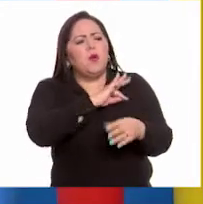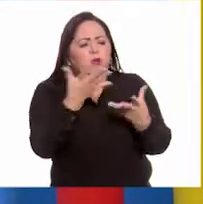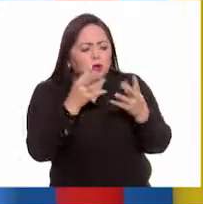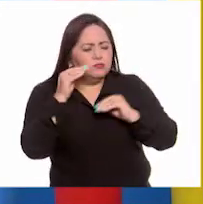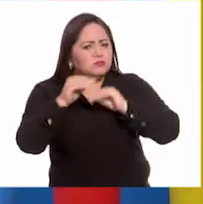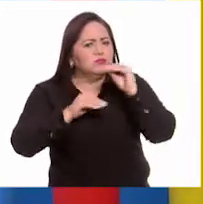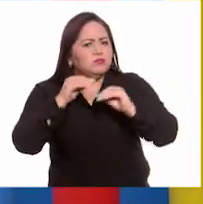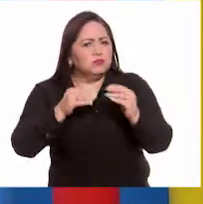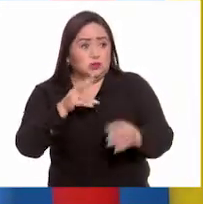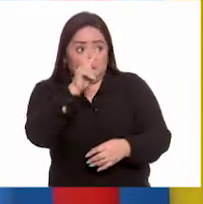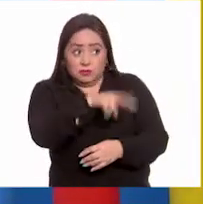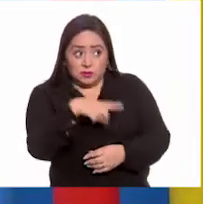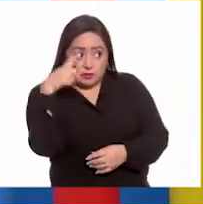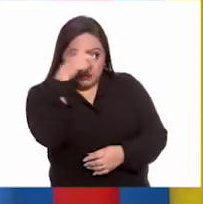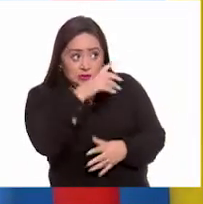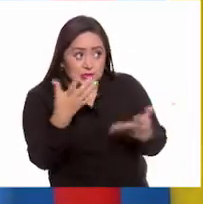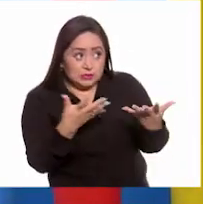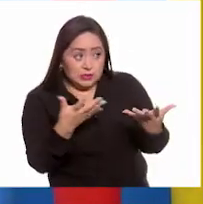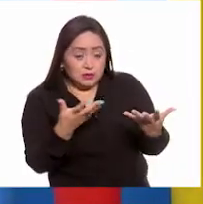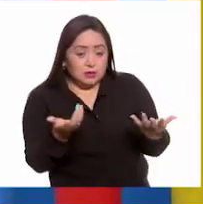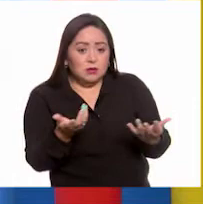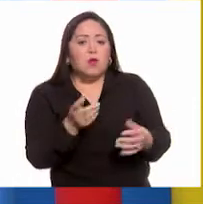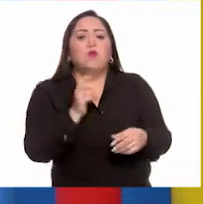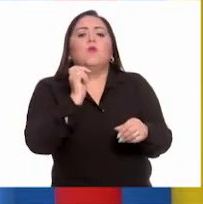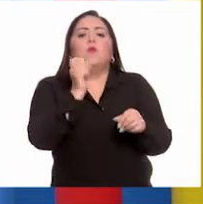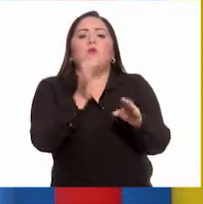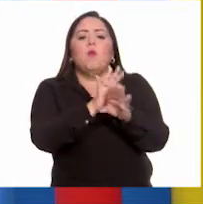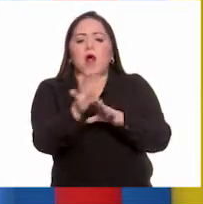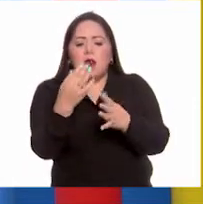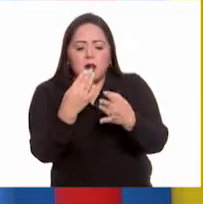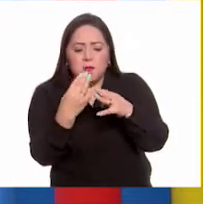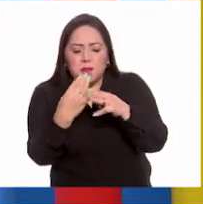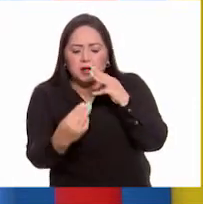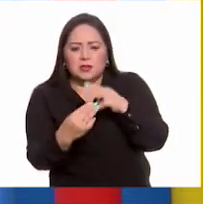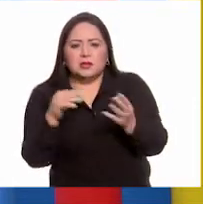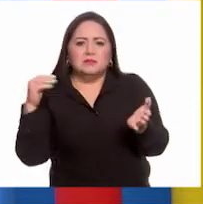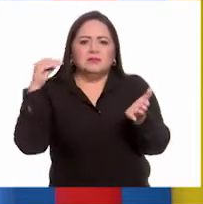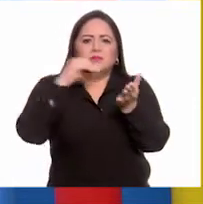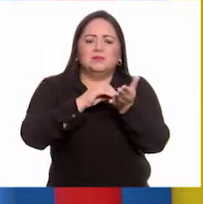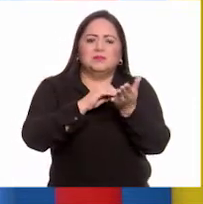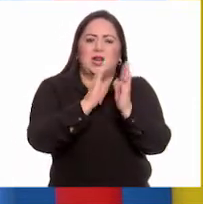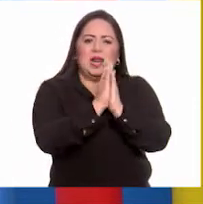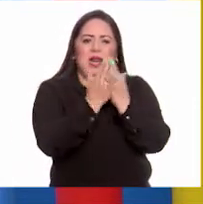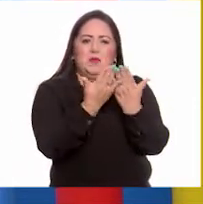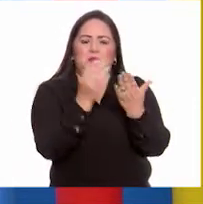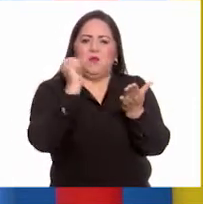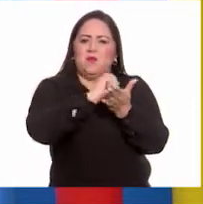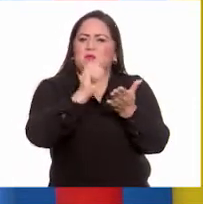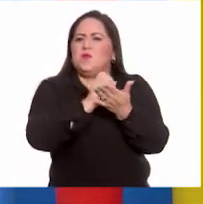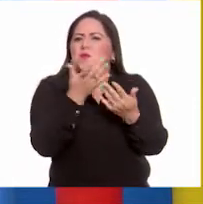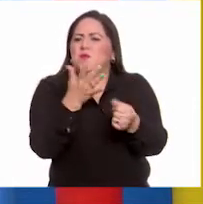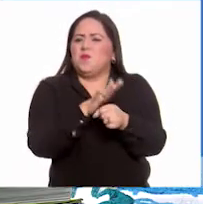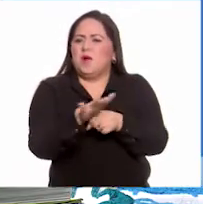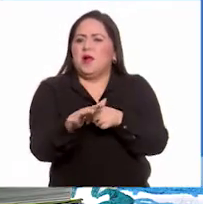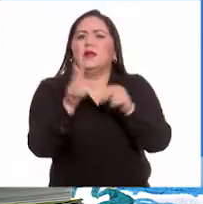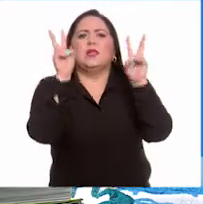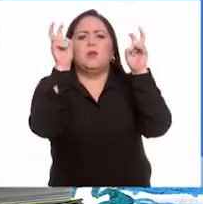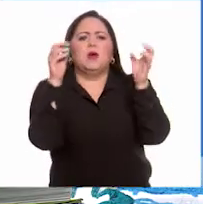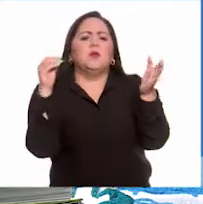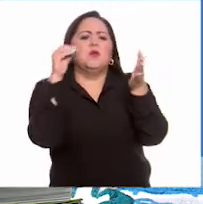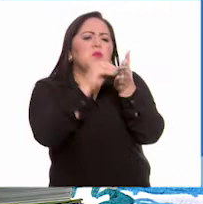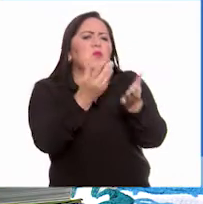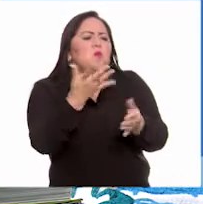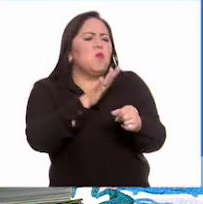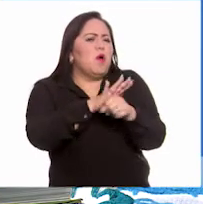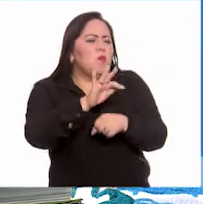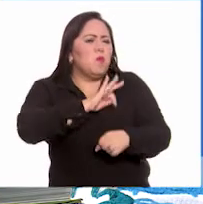elaborarlo? ¿Es difícil hacerlo? ¿Qué tipo de textos podemos incluir en un libro cartonero? ¿Qué temas podríamos